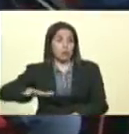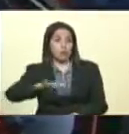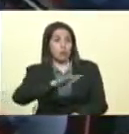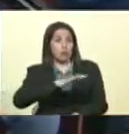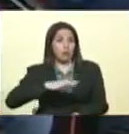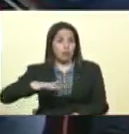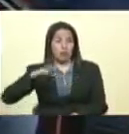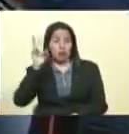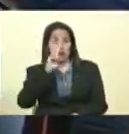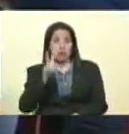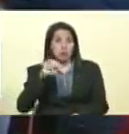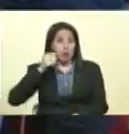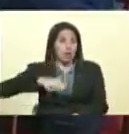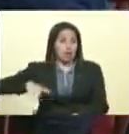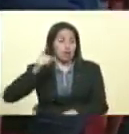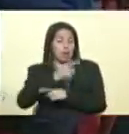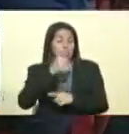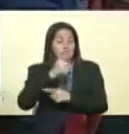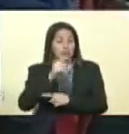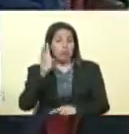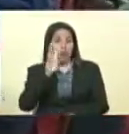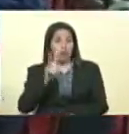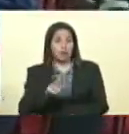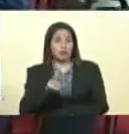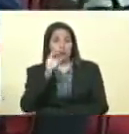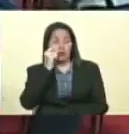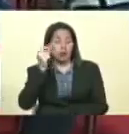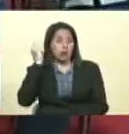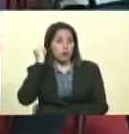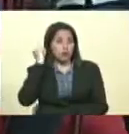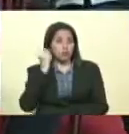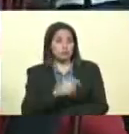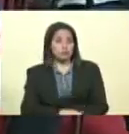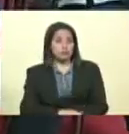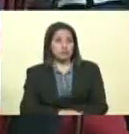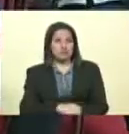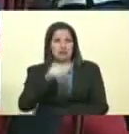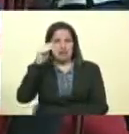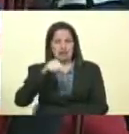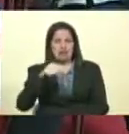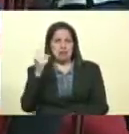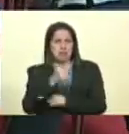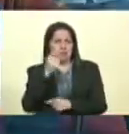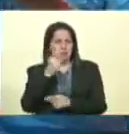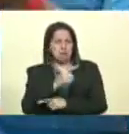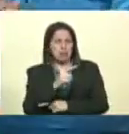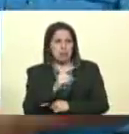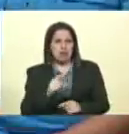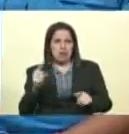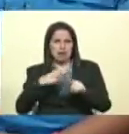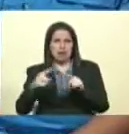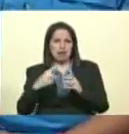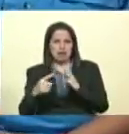Venezuela mandamos los venezolanos, las venezolanas. Aquí no manda más nadie.